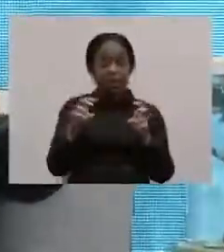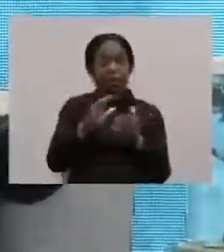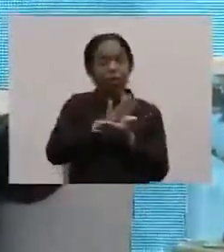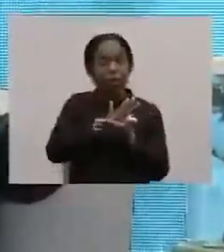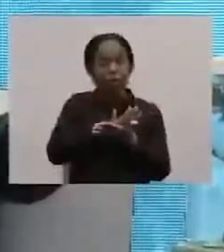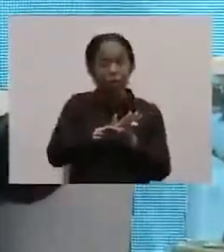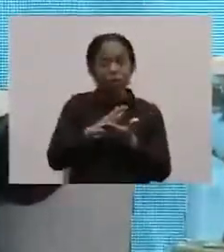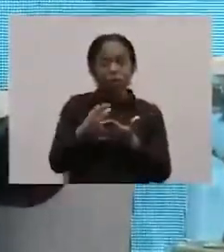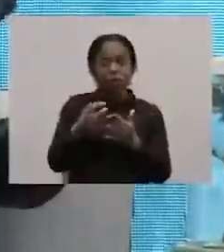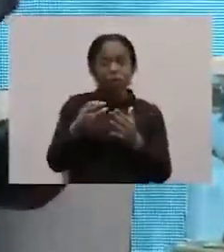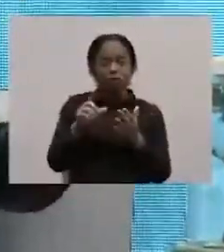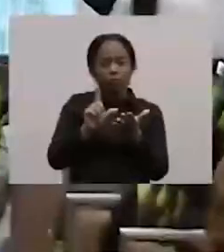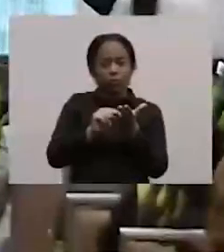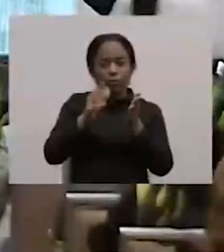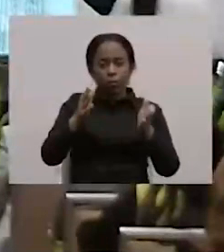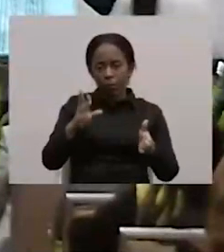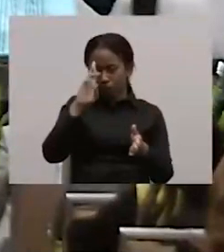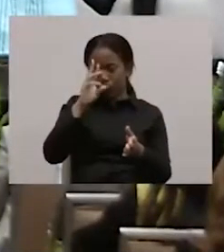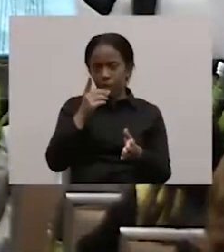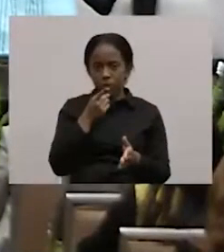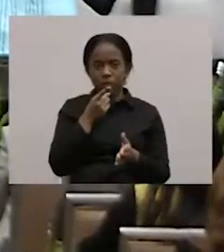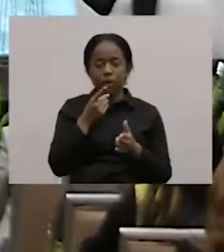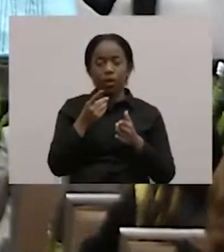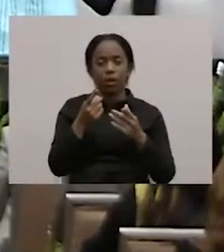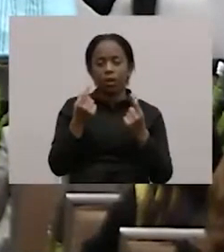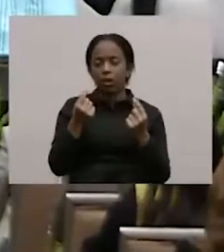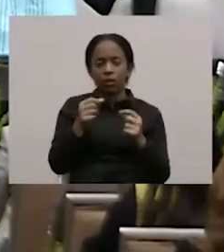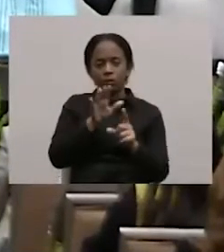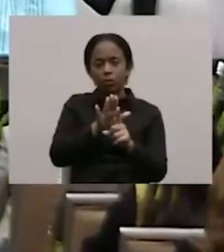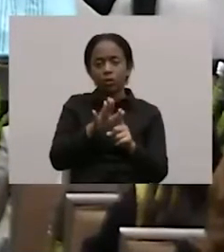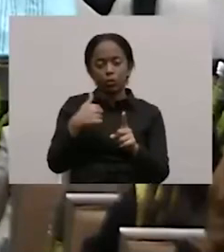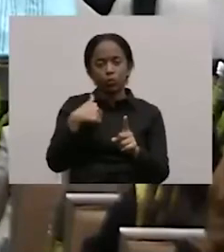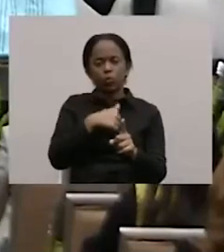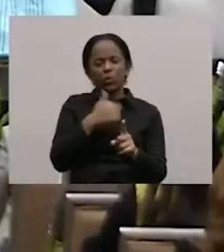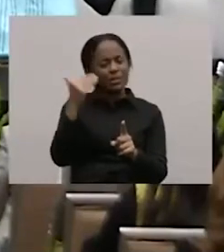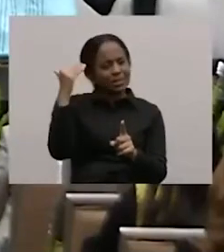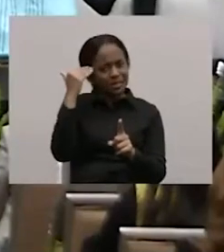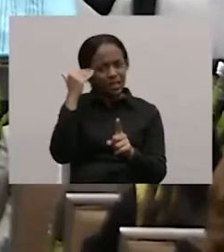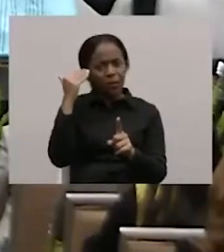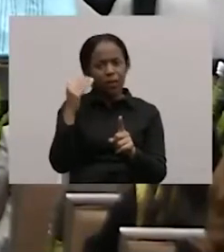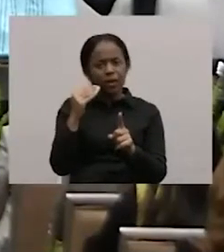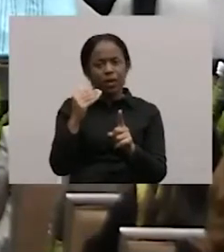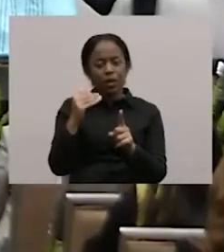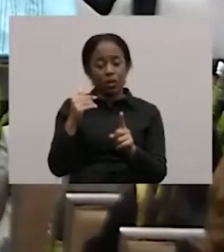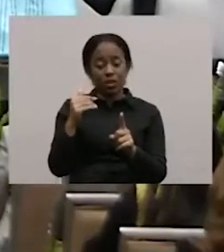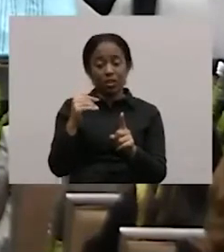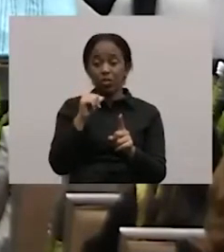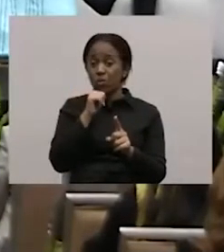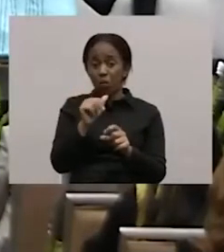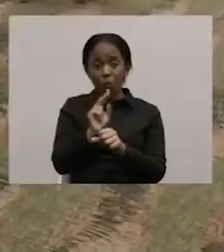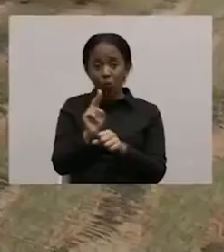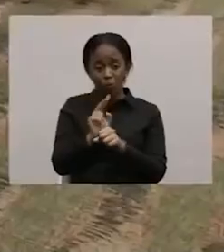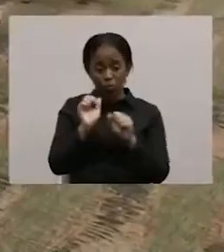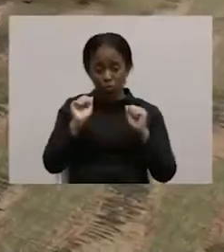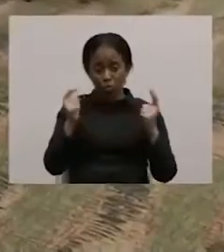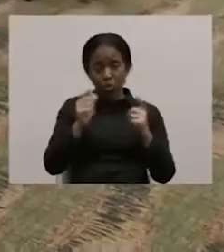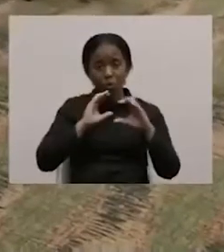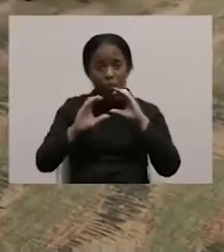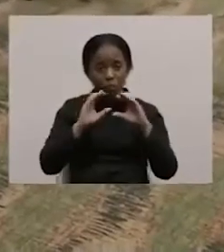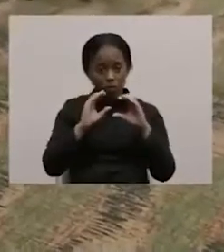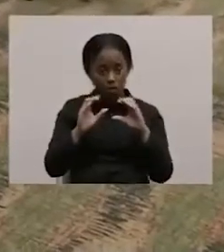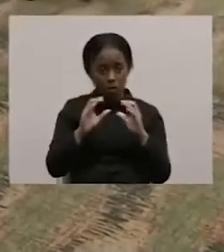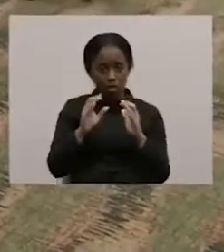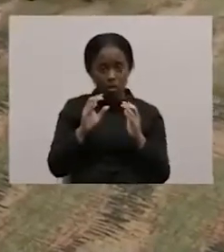tiene el Colegio Dominicano de Periodistas, de que sepamos de que no todo lo que utilizamos los medios de comunicación